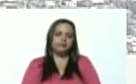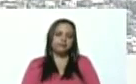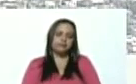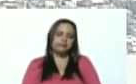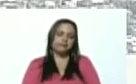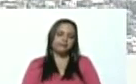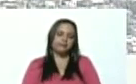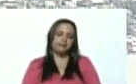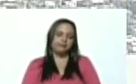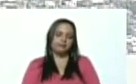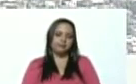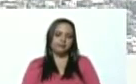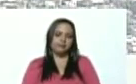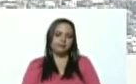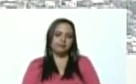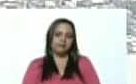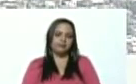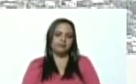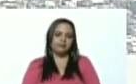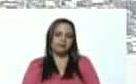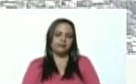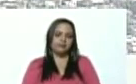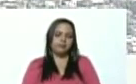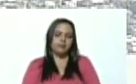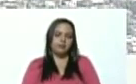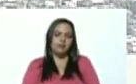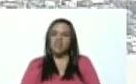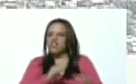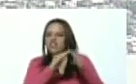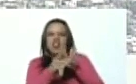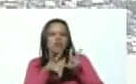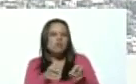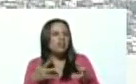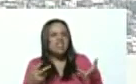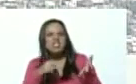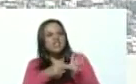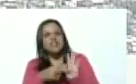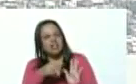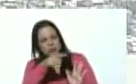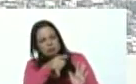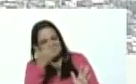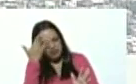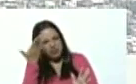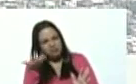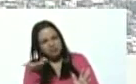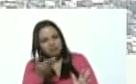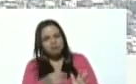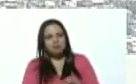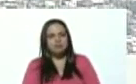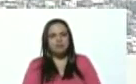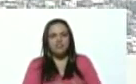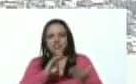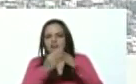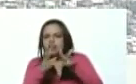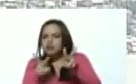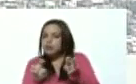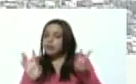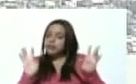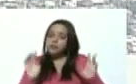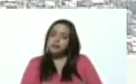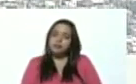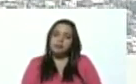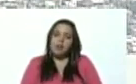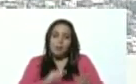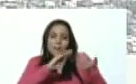¿Mm? Cuando se trata de Barrio Nuevo, Potro Álvarez, ¿qué se trata? Del Barrio Nuevo, chicos.